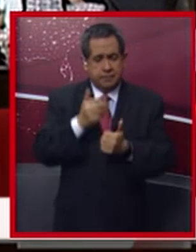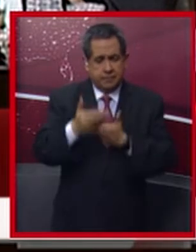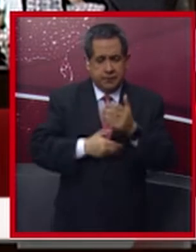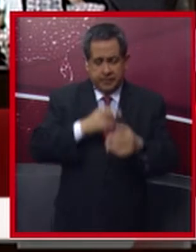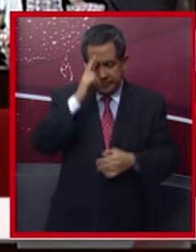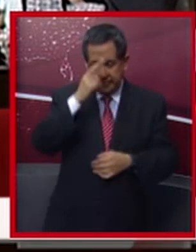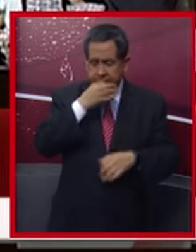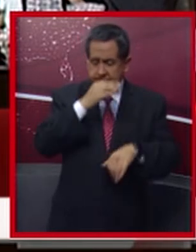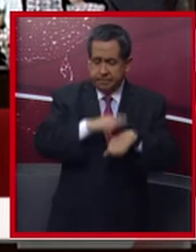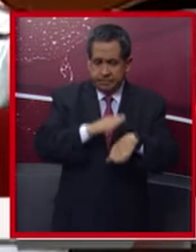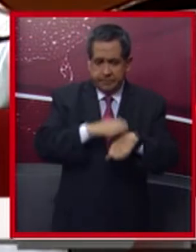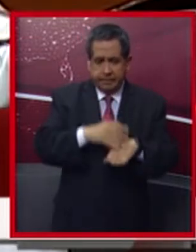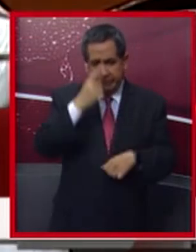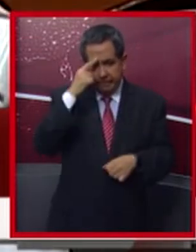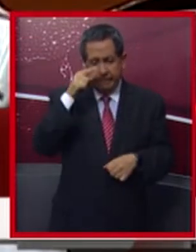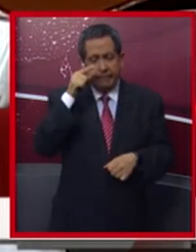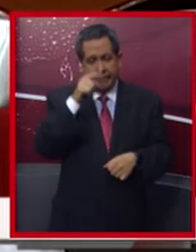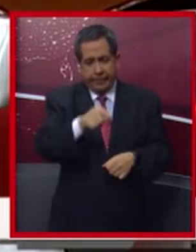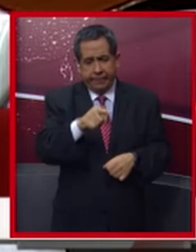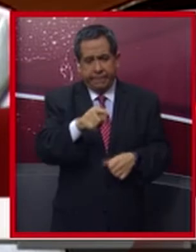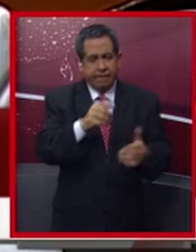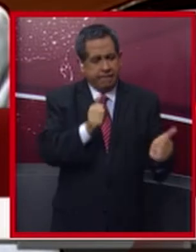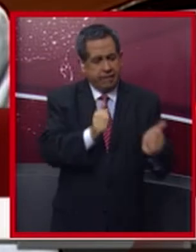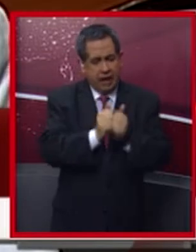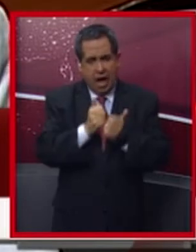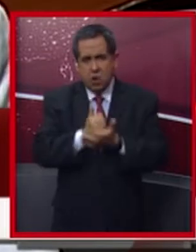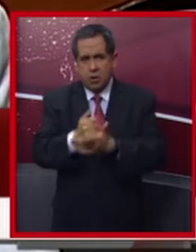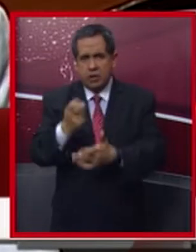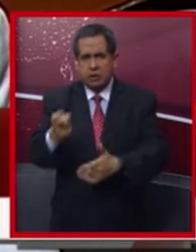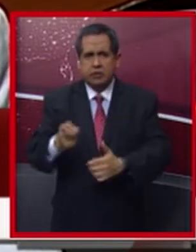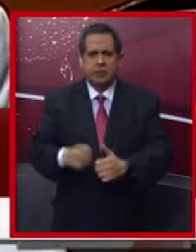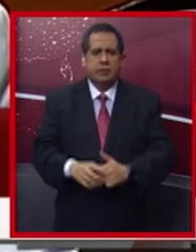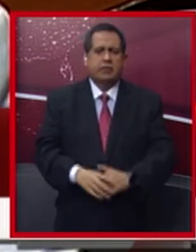lo exhortamos a que coadyuve con ello.